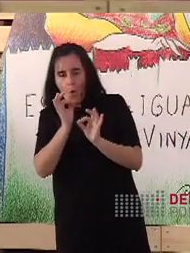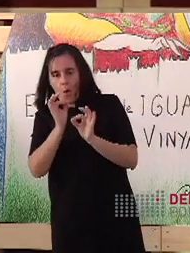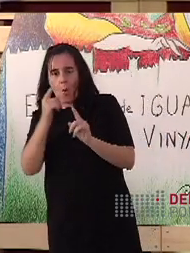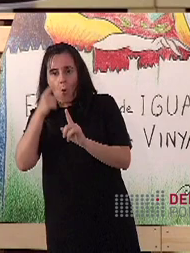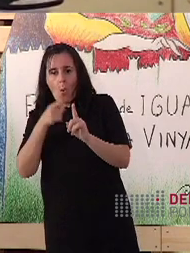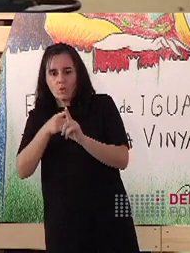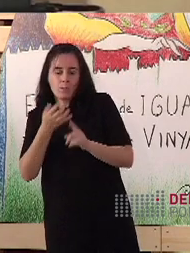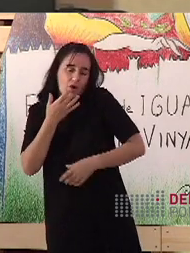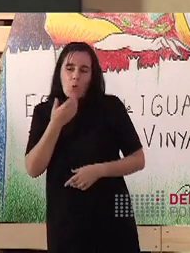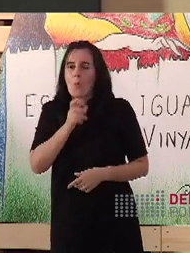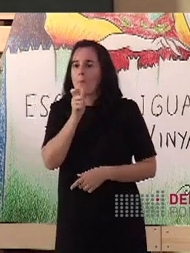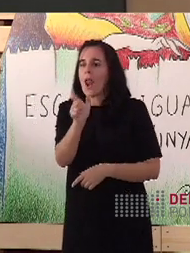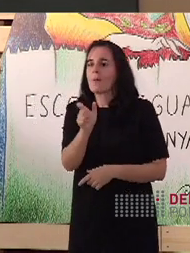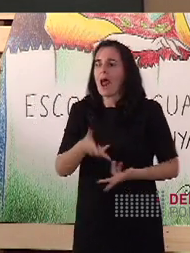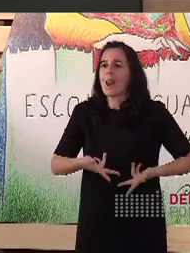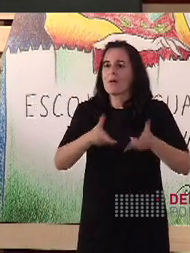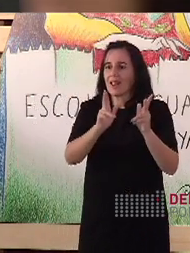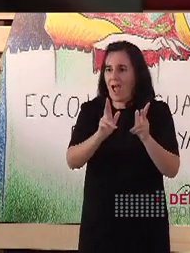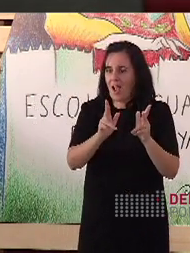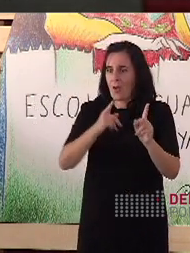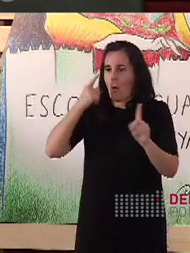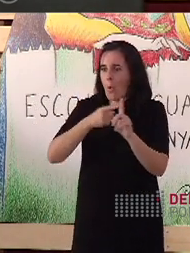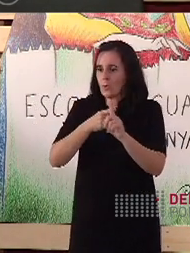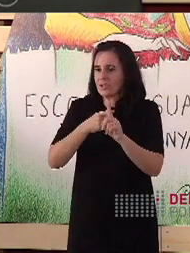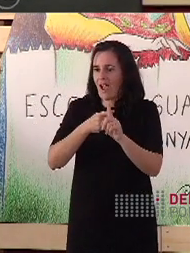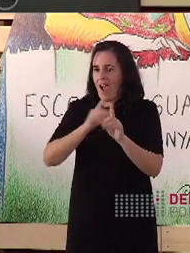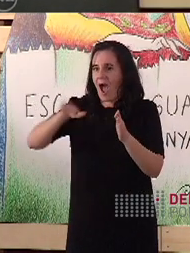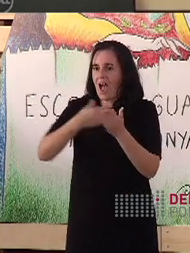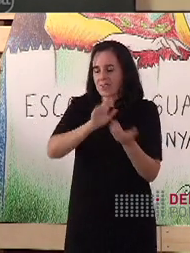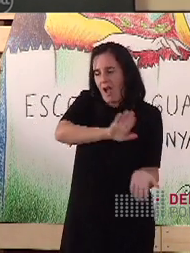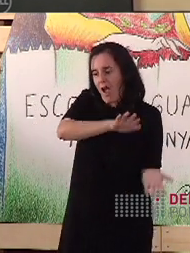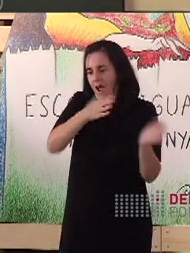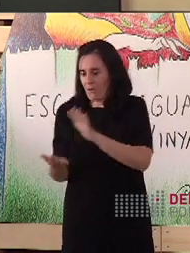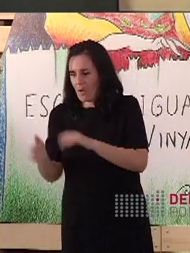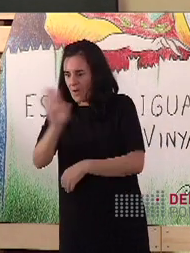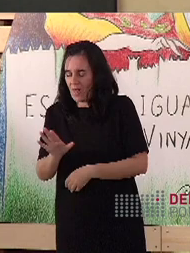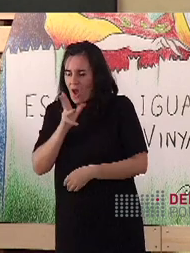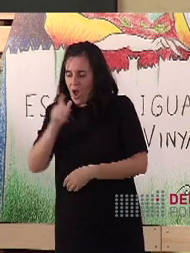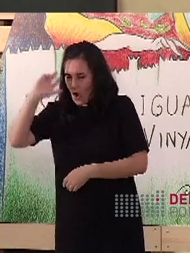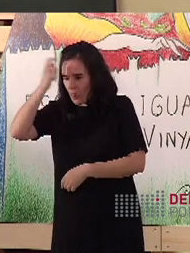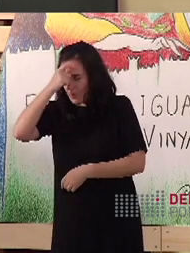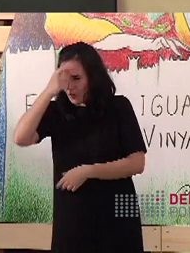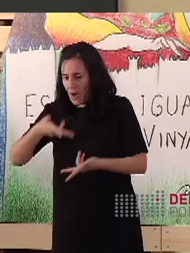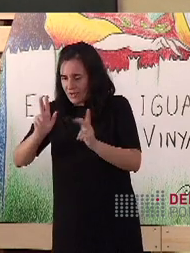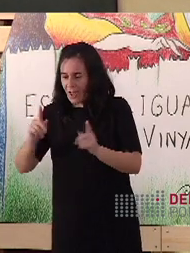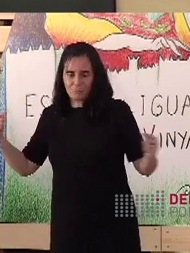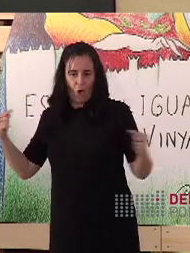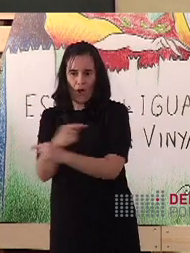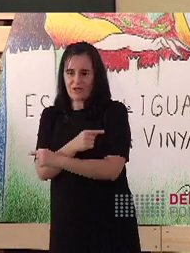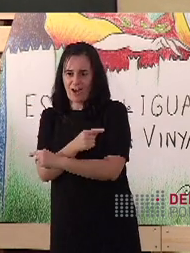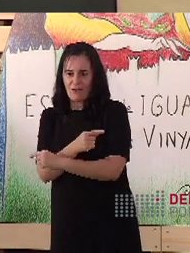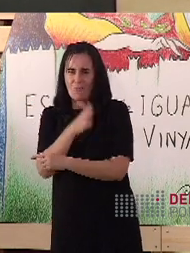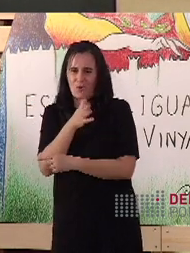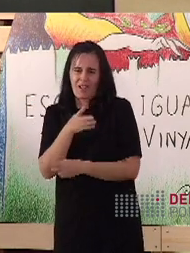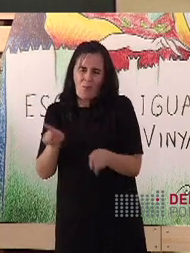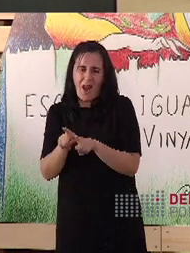liberdade, por exemplo, e parece que ahora hasta nos mete medo a nos mesmas falar de liberdade, non? Porque é a liberdade do poder, a